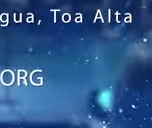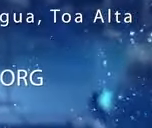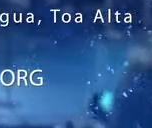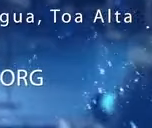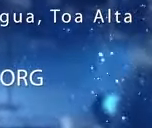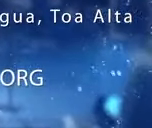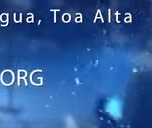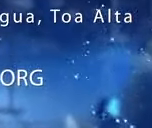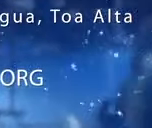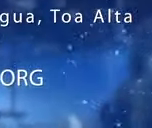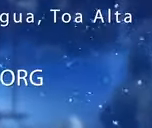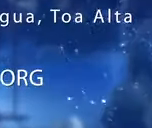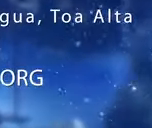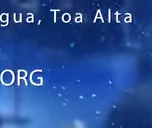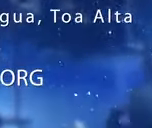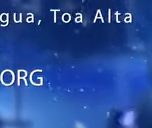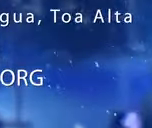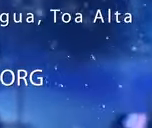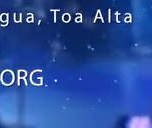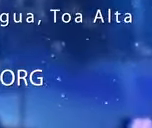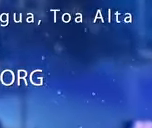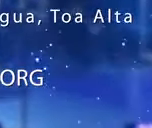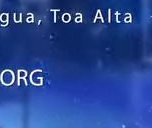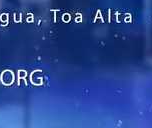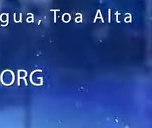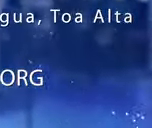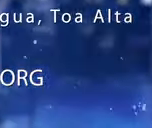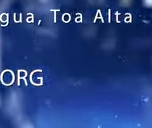730-5880 o alaba.org.